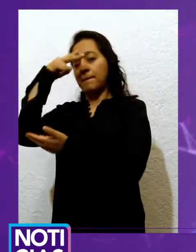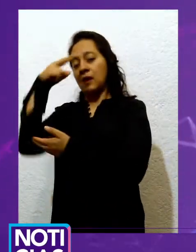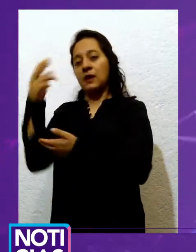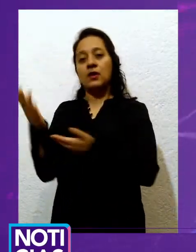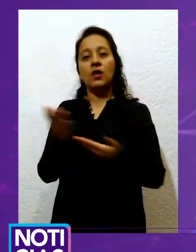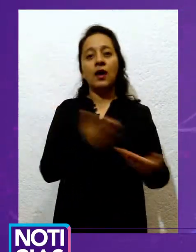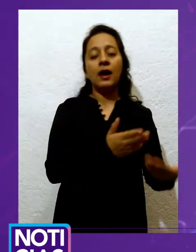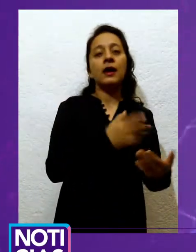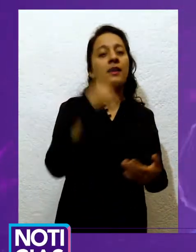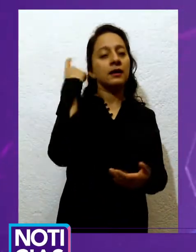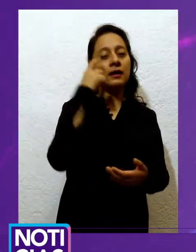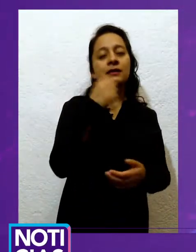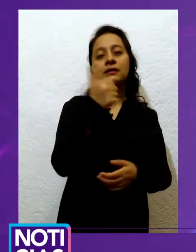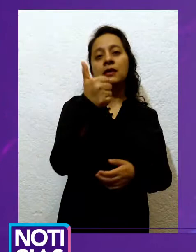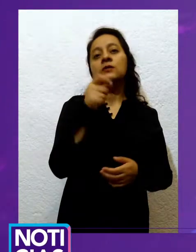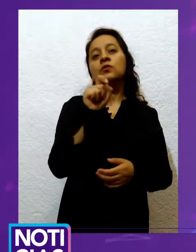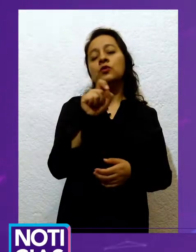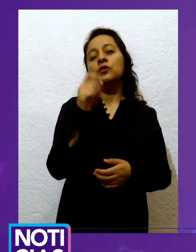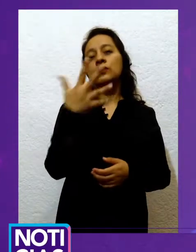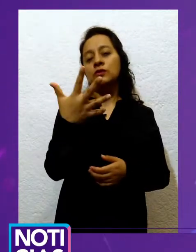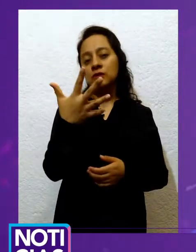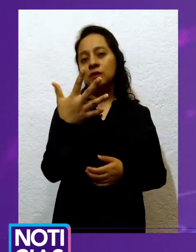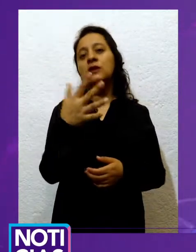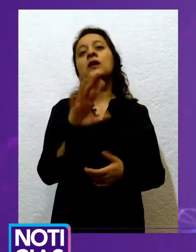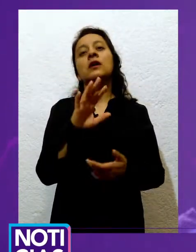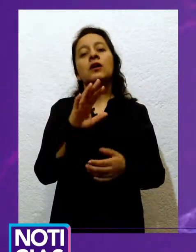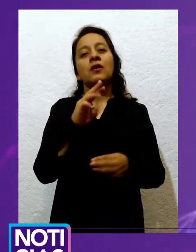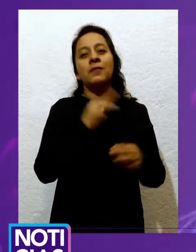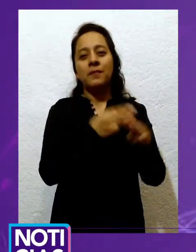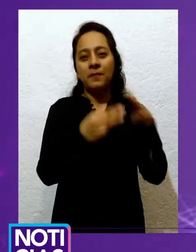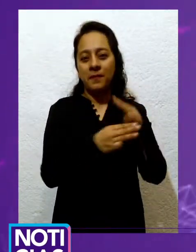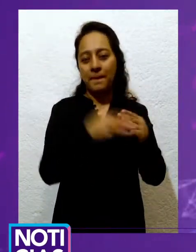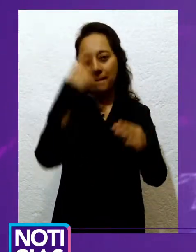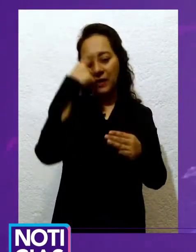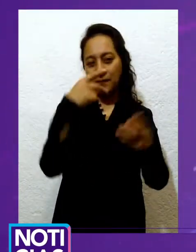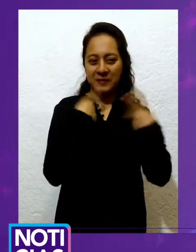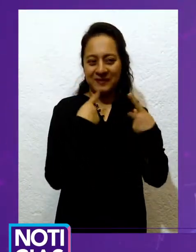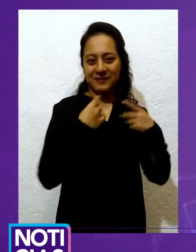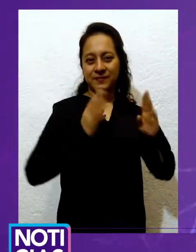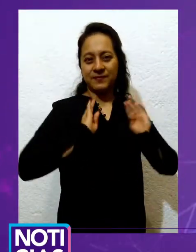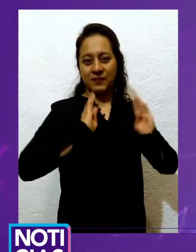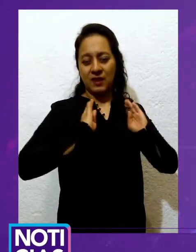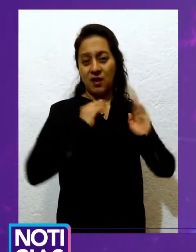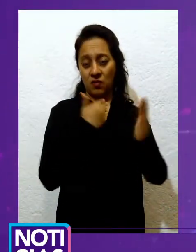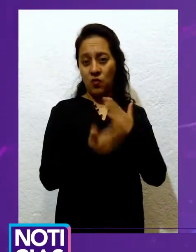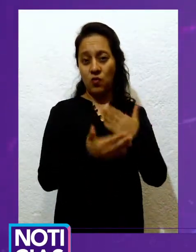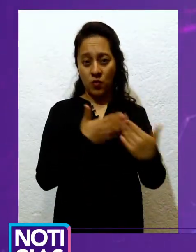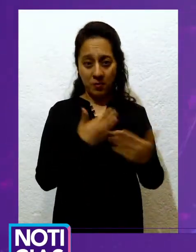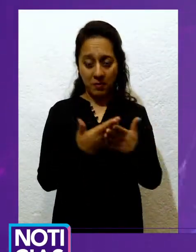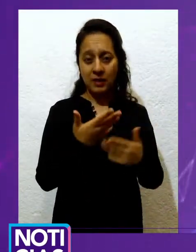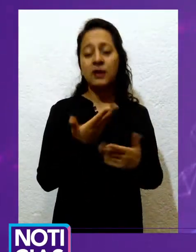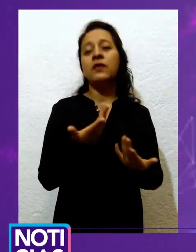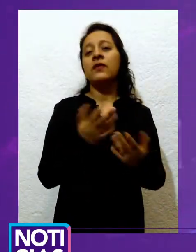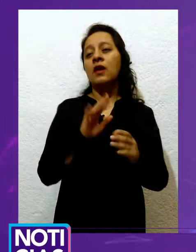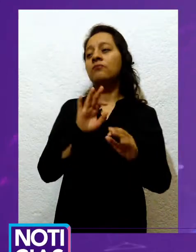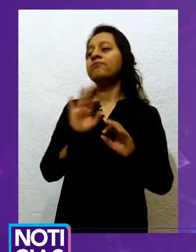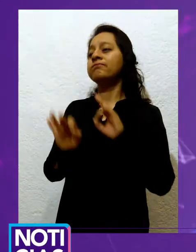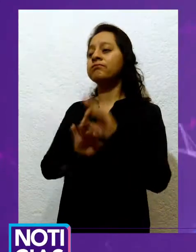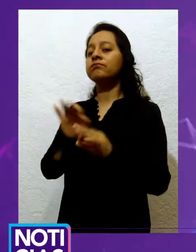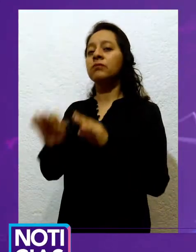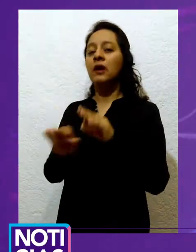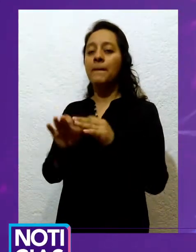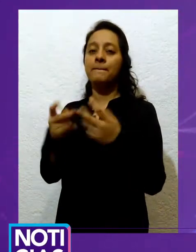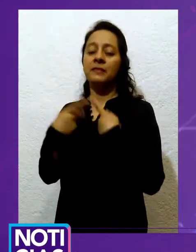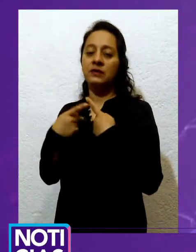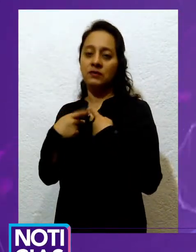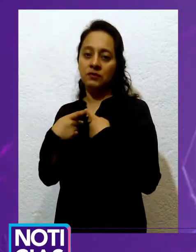de mexico a querétaro 6.5 toneladas de material para profesionistas militares que actualmente dan servicios médicos se destaca